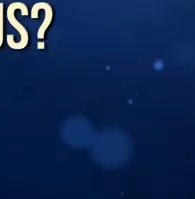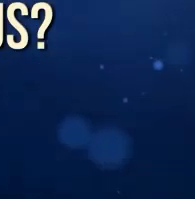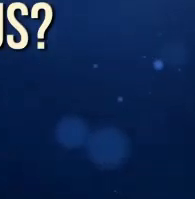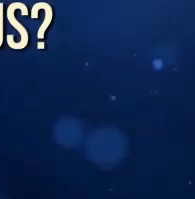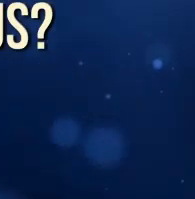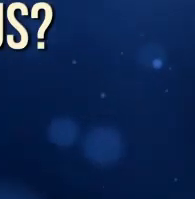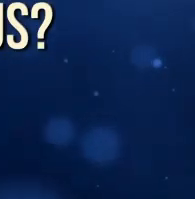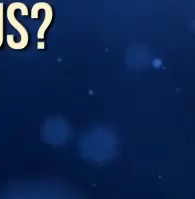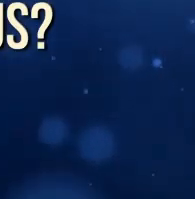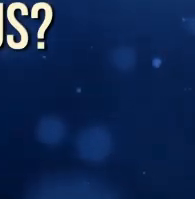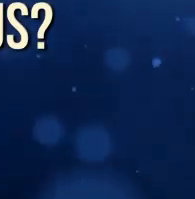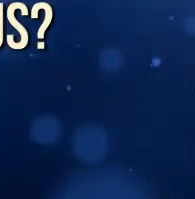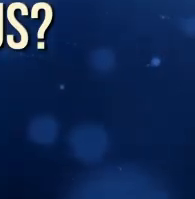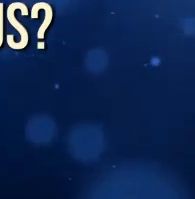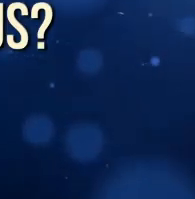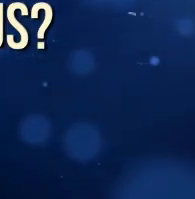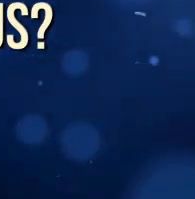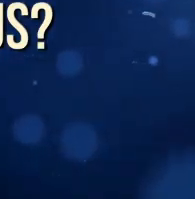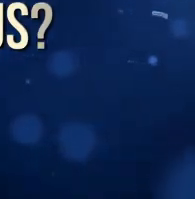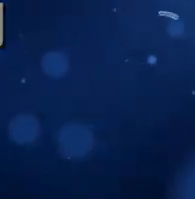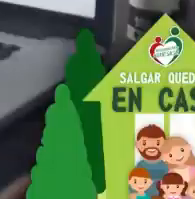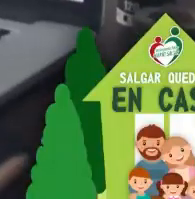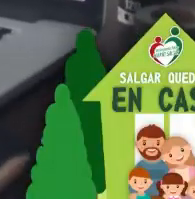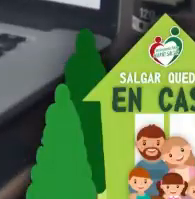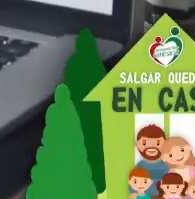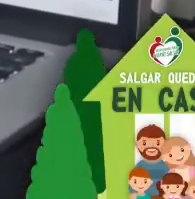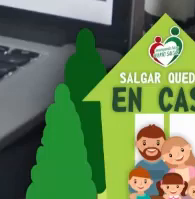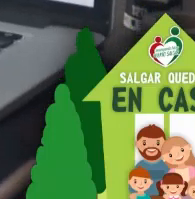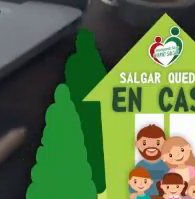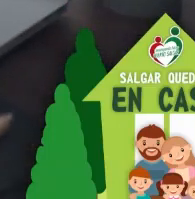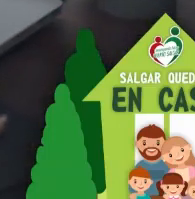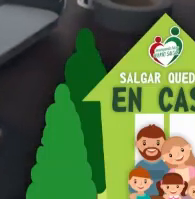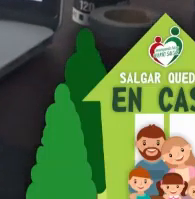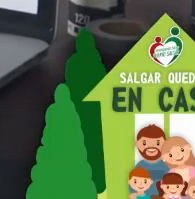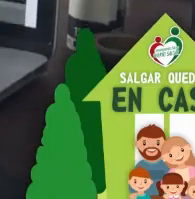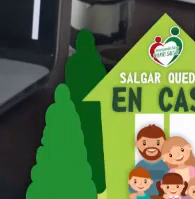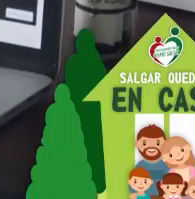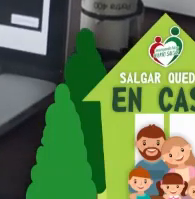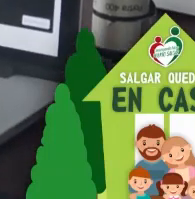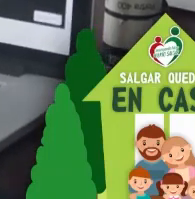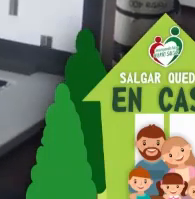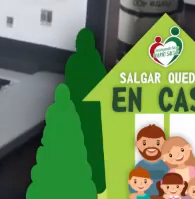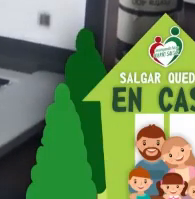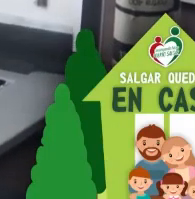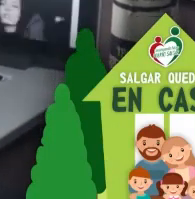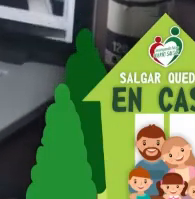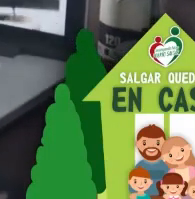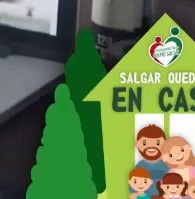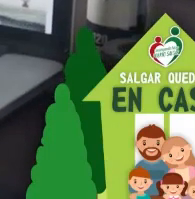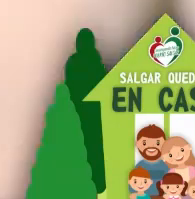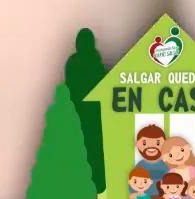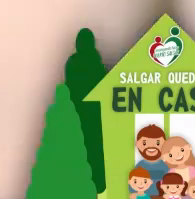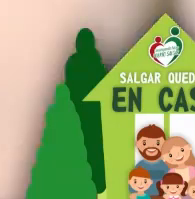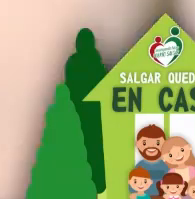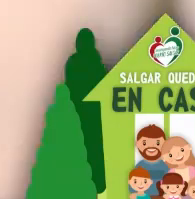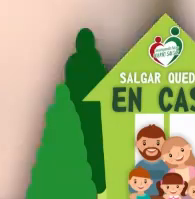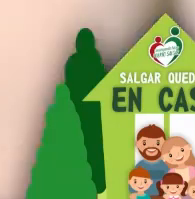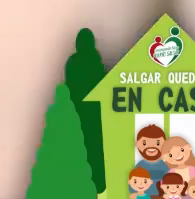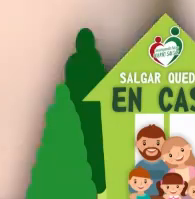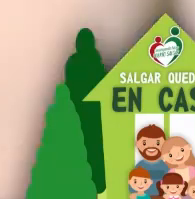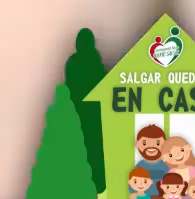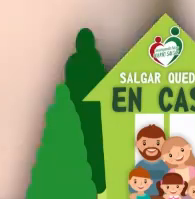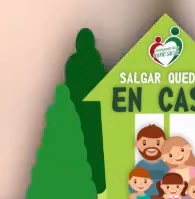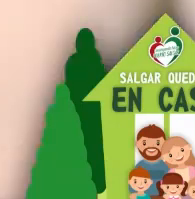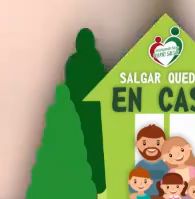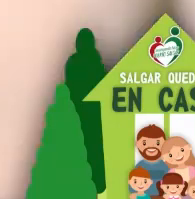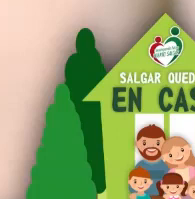¿Cómo identificar una información falsa sobre el coronavirus? Si la información no proviene de un organismo de control oficial, no compartas. Si te